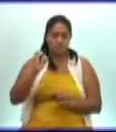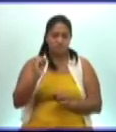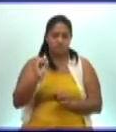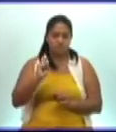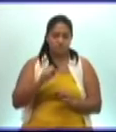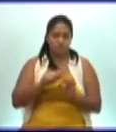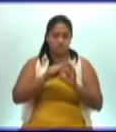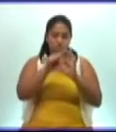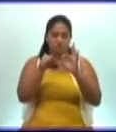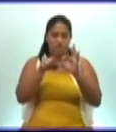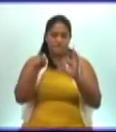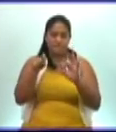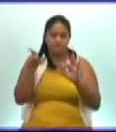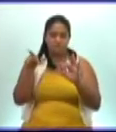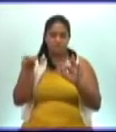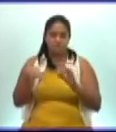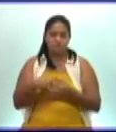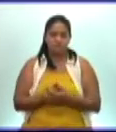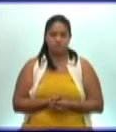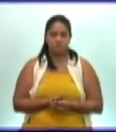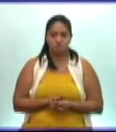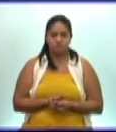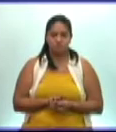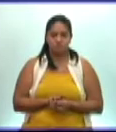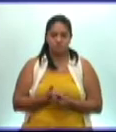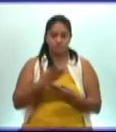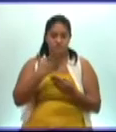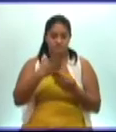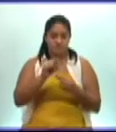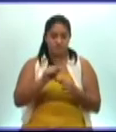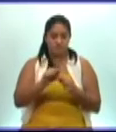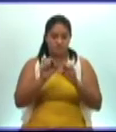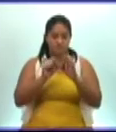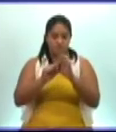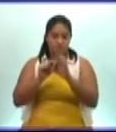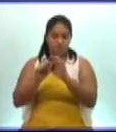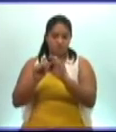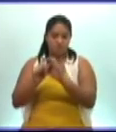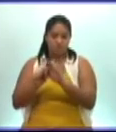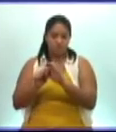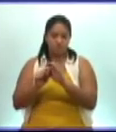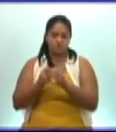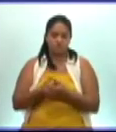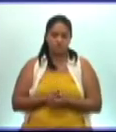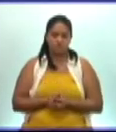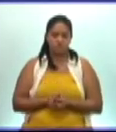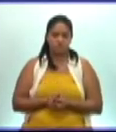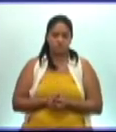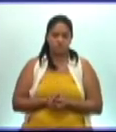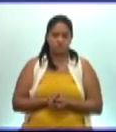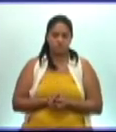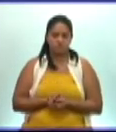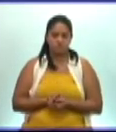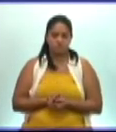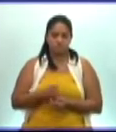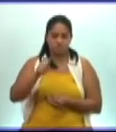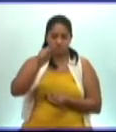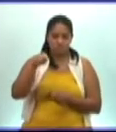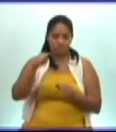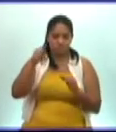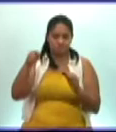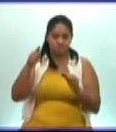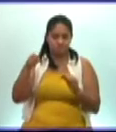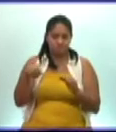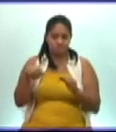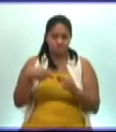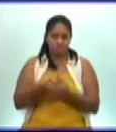aquí, frente a los orificios hay una superposición de estos frentes de onda, en este caso de